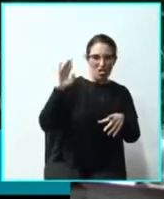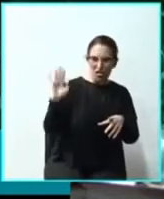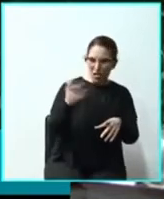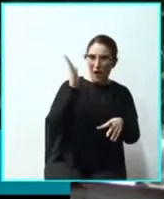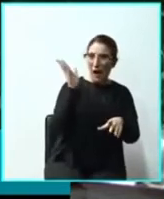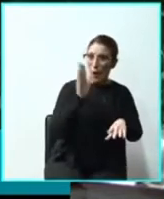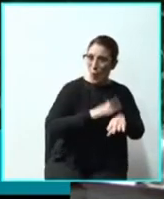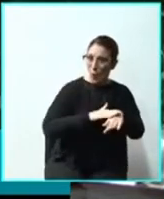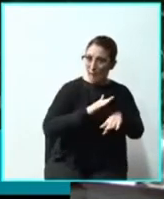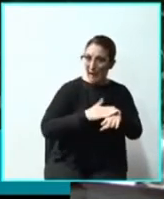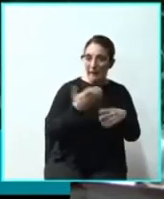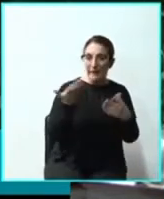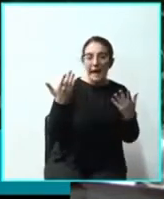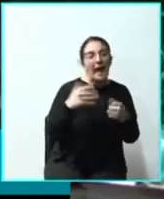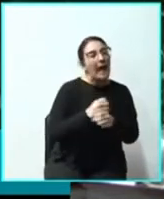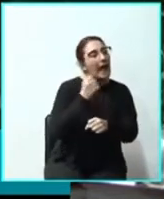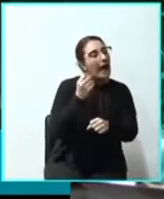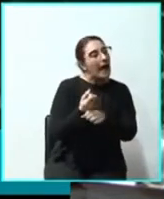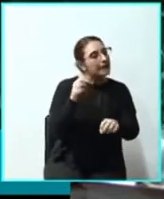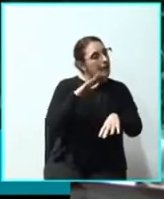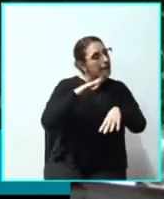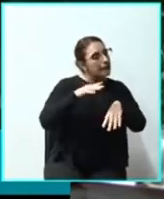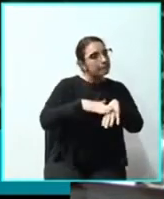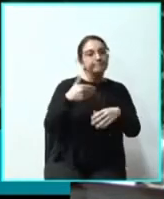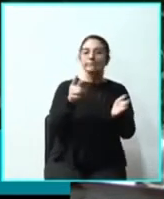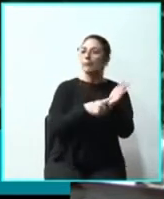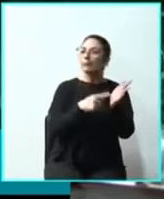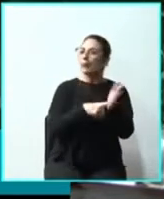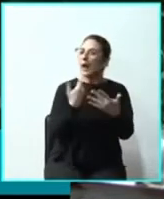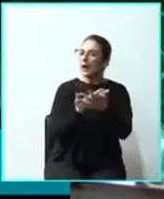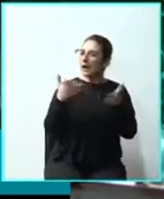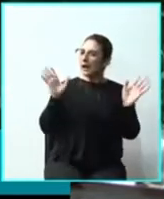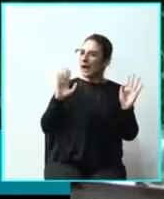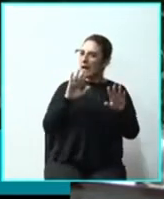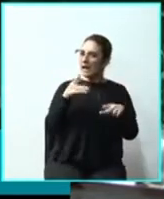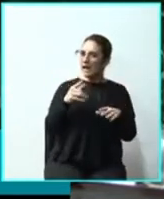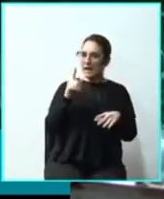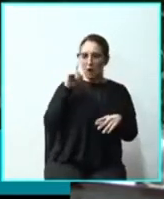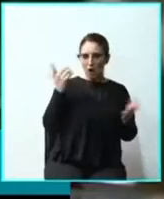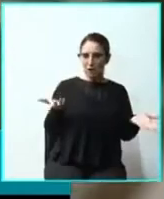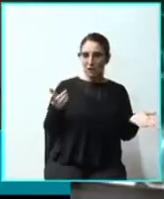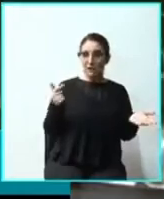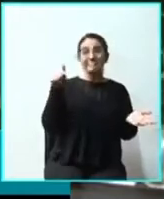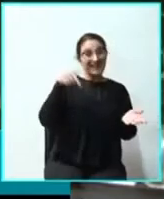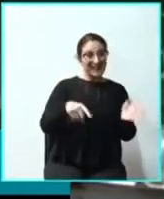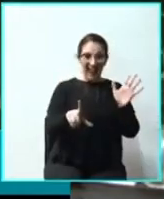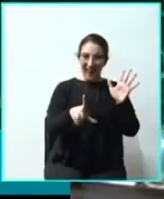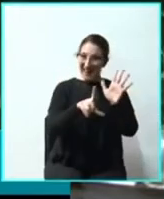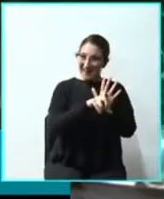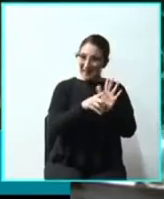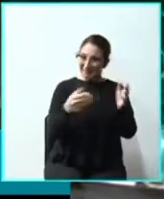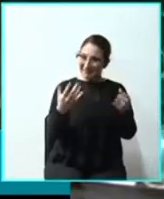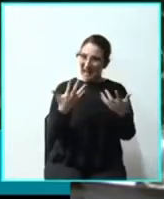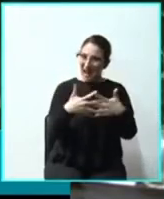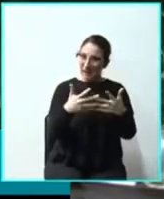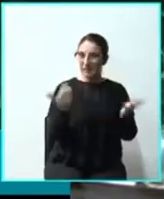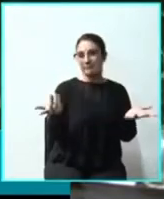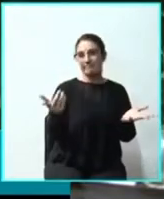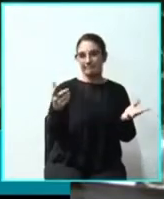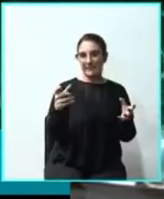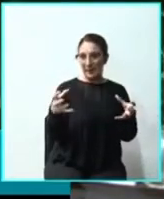contrario. Este es el sistema que hoy se pretende legalizar y que el Frente de Izquierda rechaza.